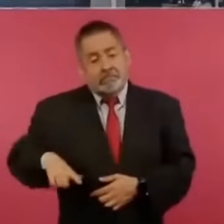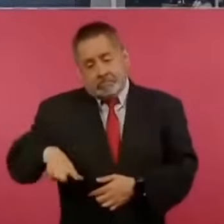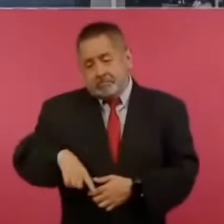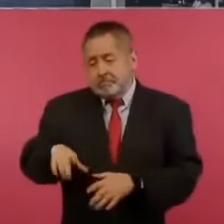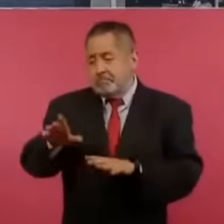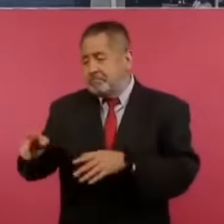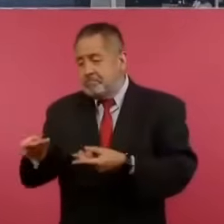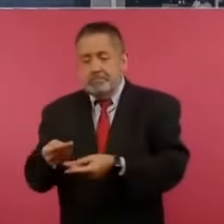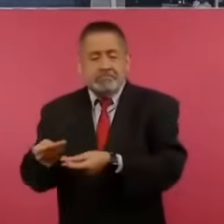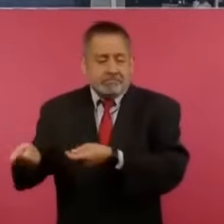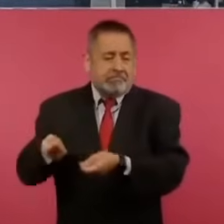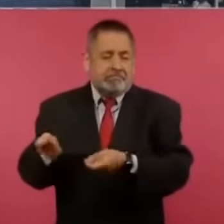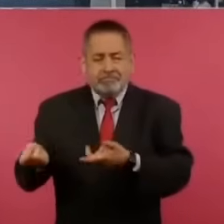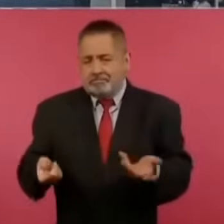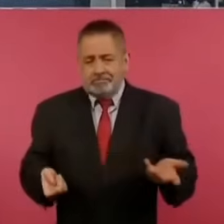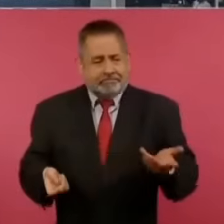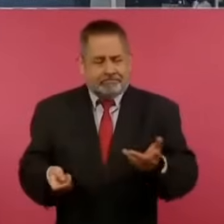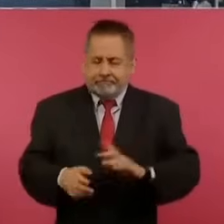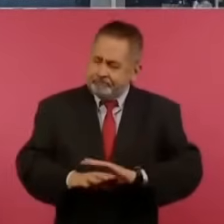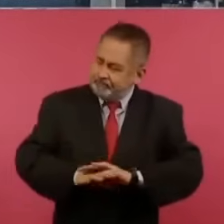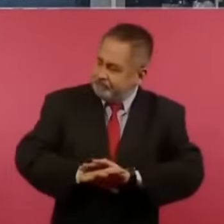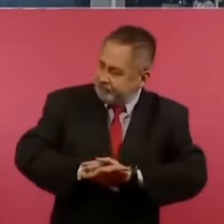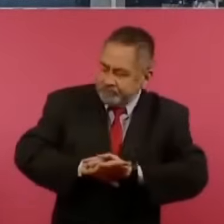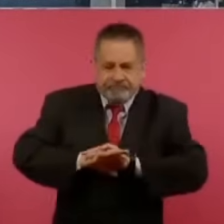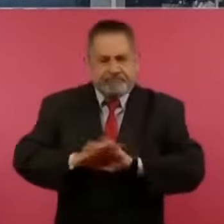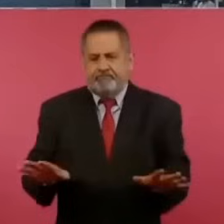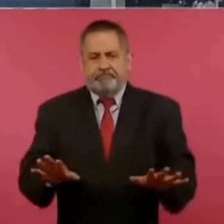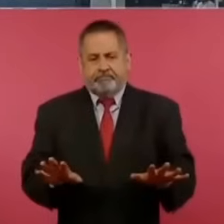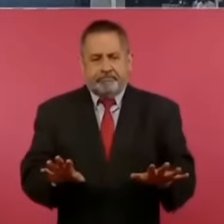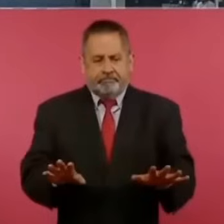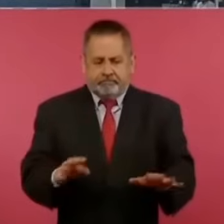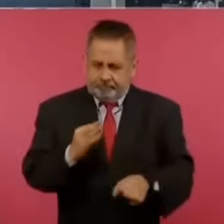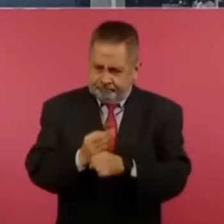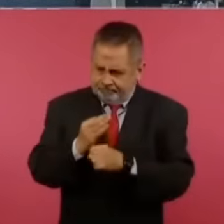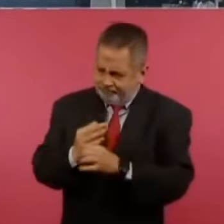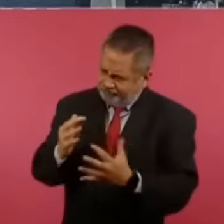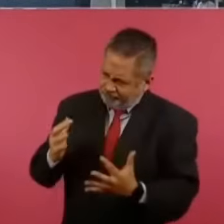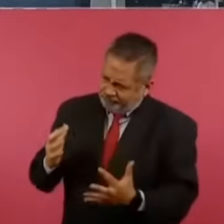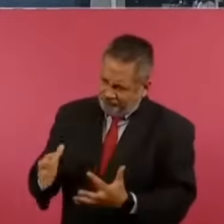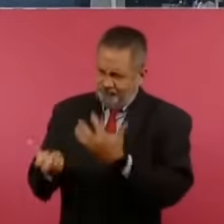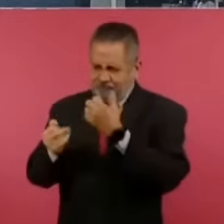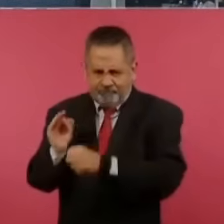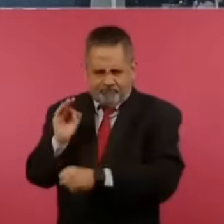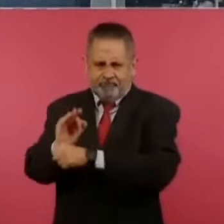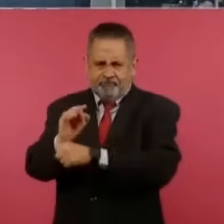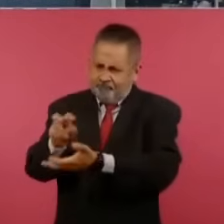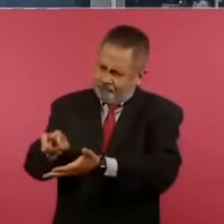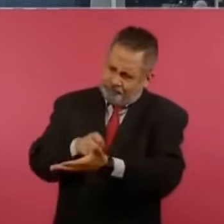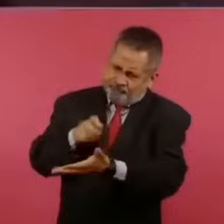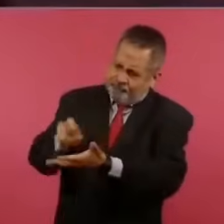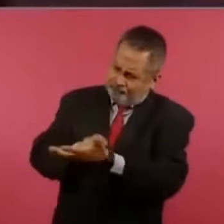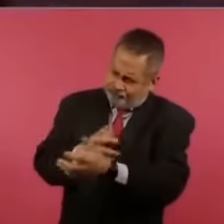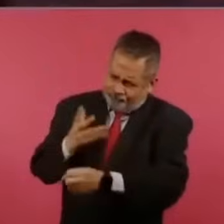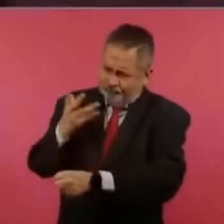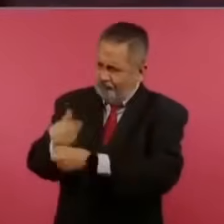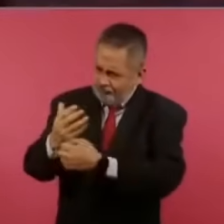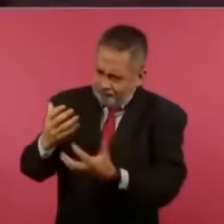Entonces, se está haciendo un rescate de Pemex, de la Comisión Federal de